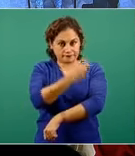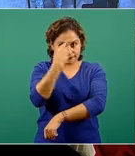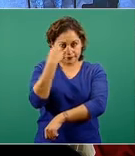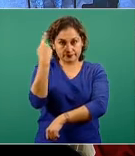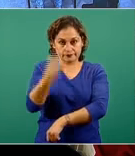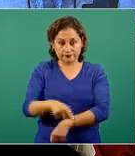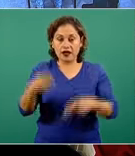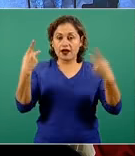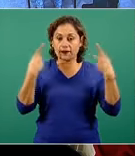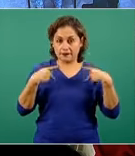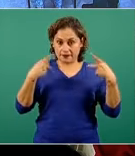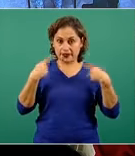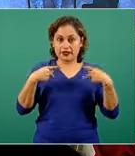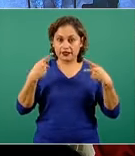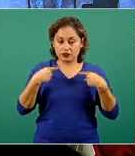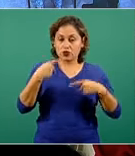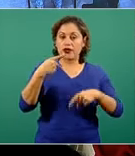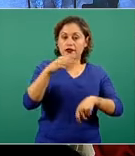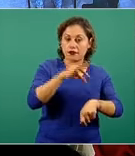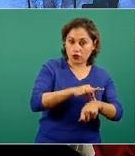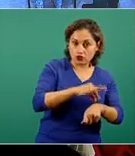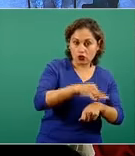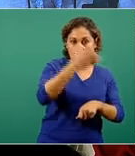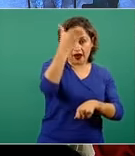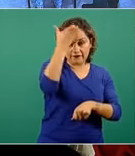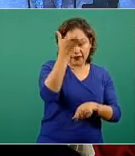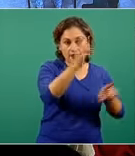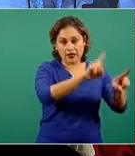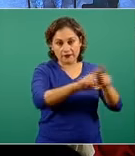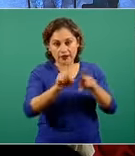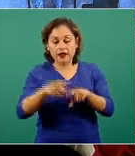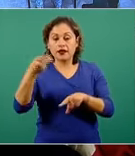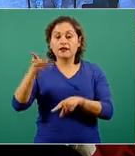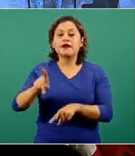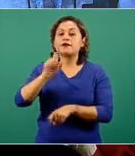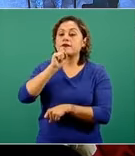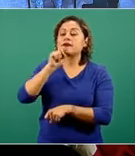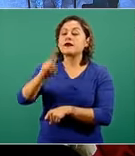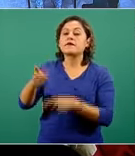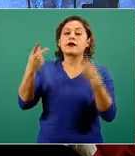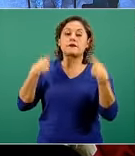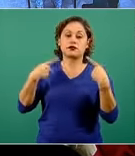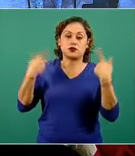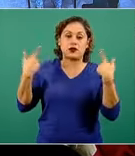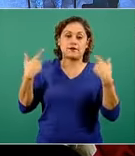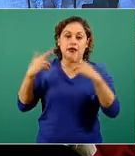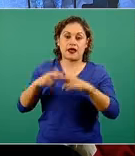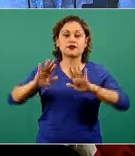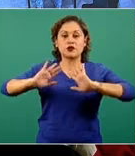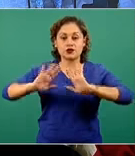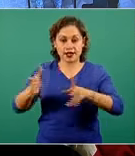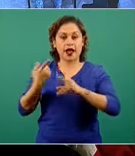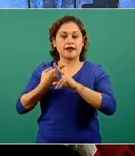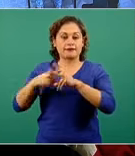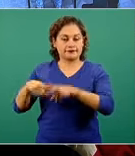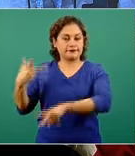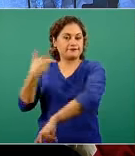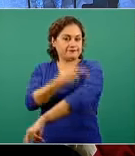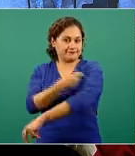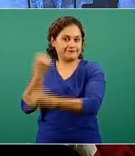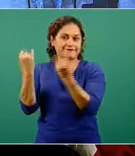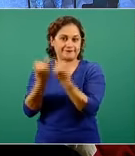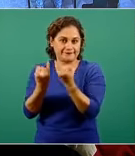en primera línea de COVID, pero además también ya inició, en el caso de los maestros de este estado, pues